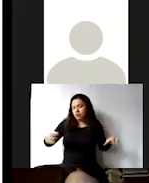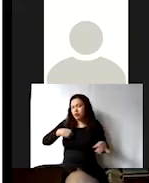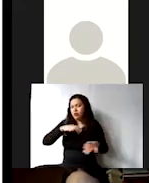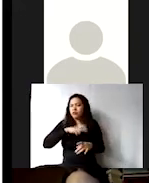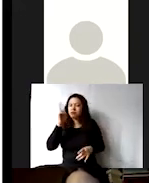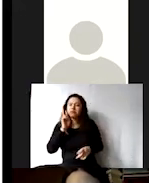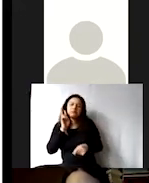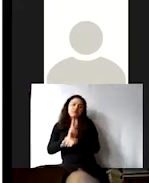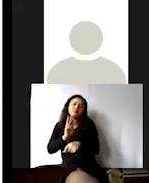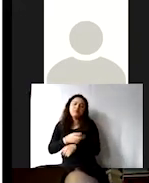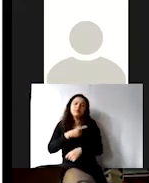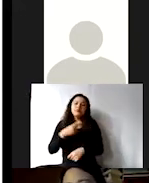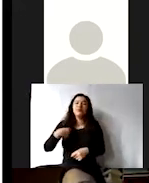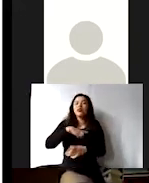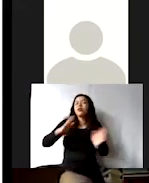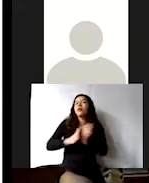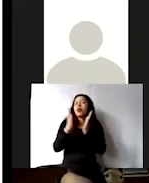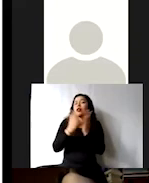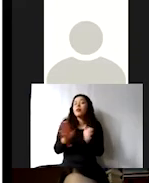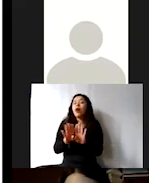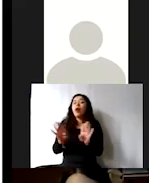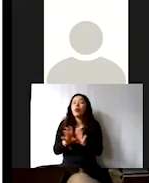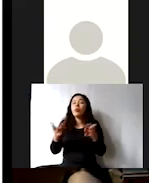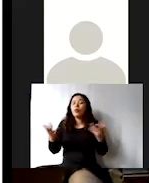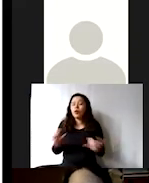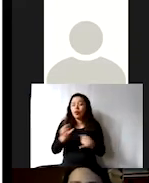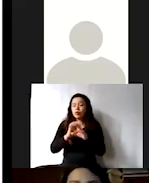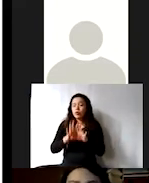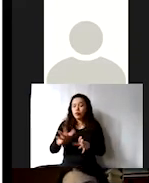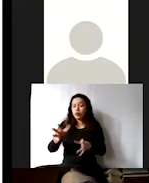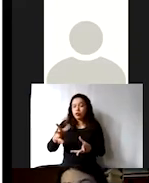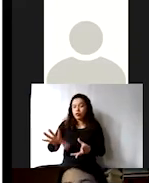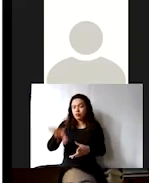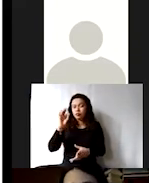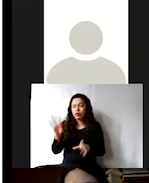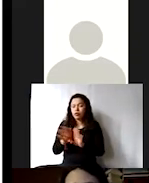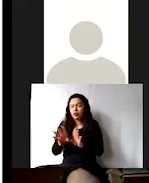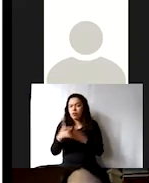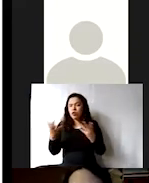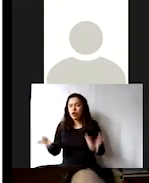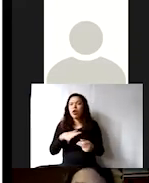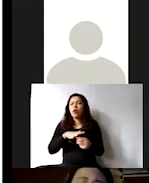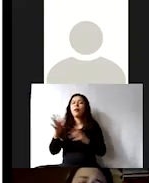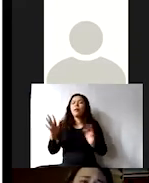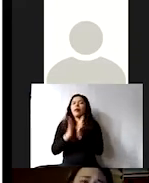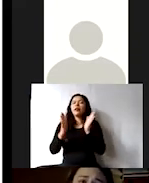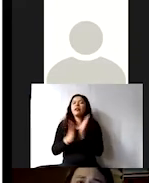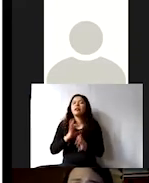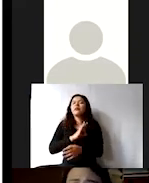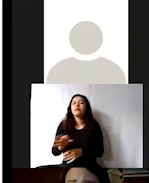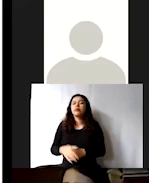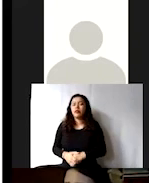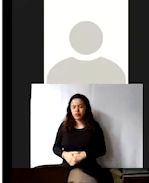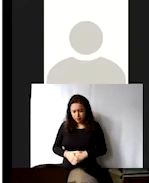podemos involucrar en ella y dónde se obtiene la información y en cuáles se puede participar. Yo